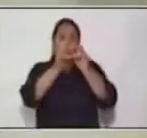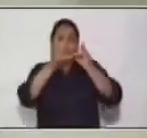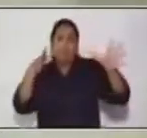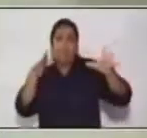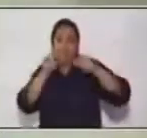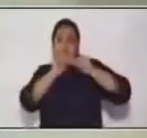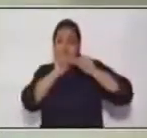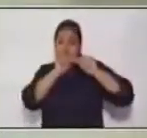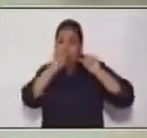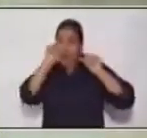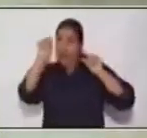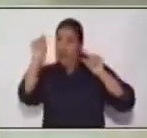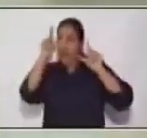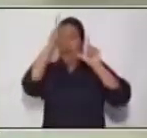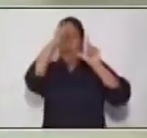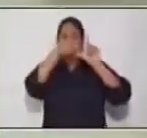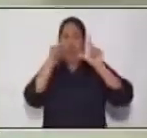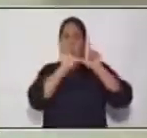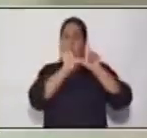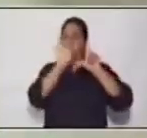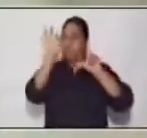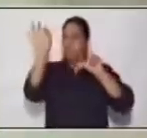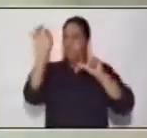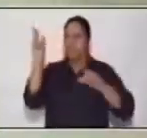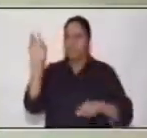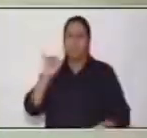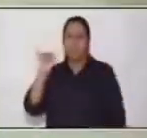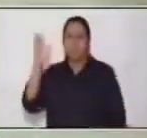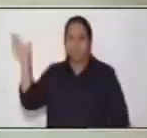líneas. Nuestro modelo. Bien.